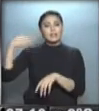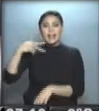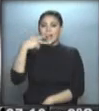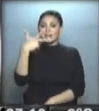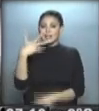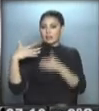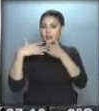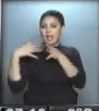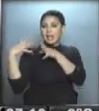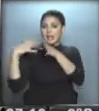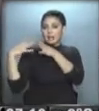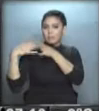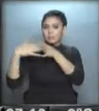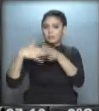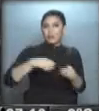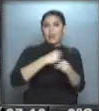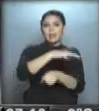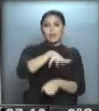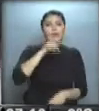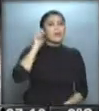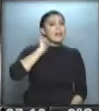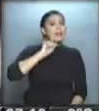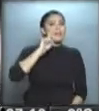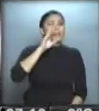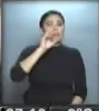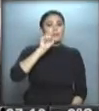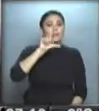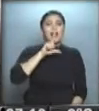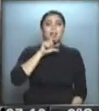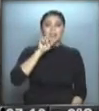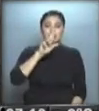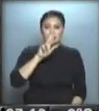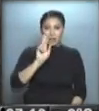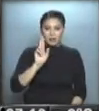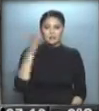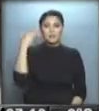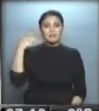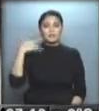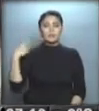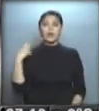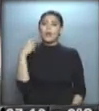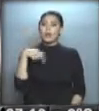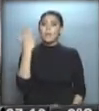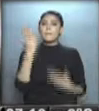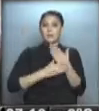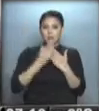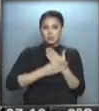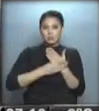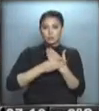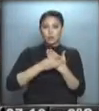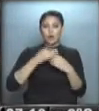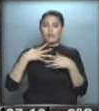buques a gibraltar en pleno conflicto entre españa decíamos y el gobierno del peñón de gibraltar el ministro de defensa británico